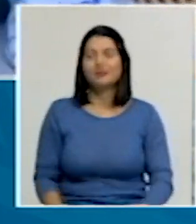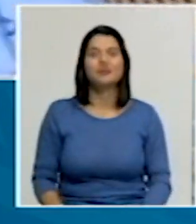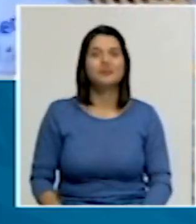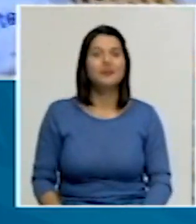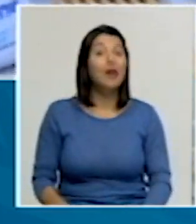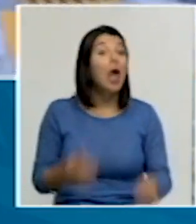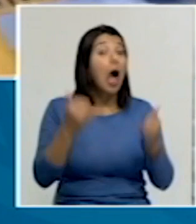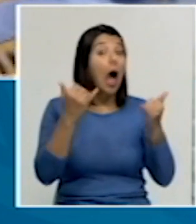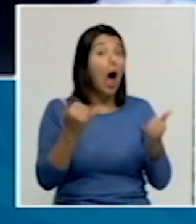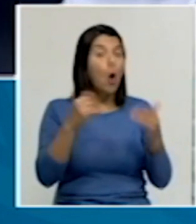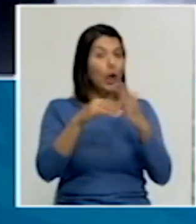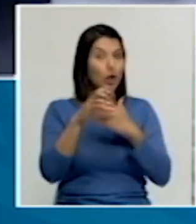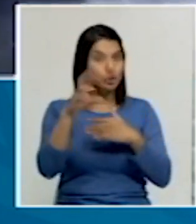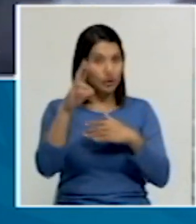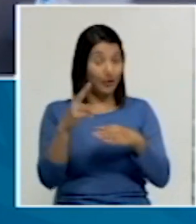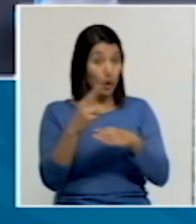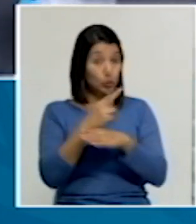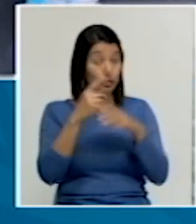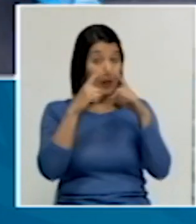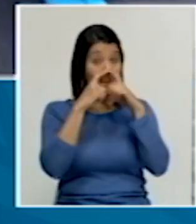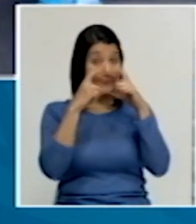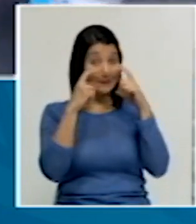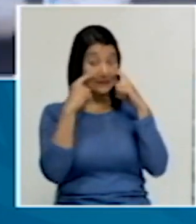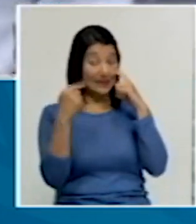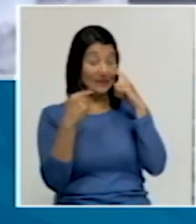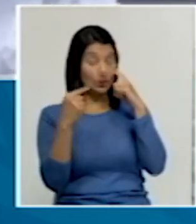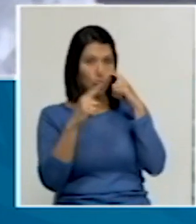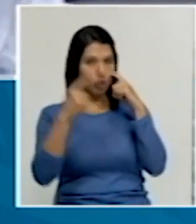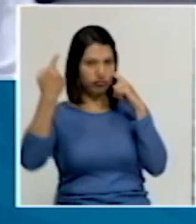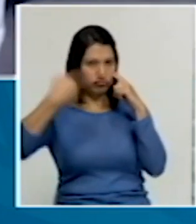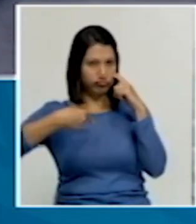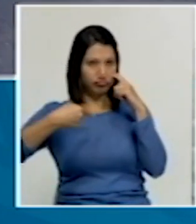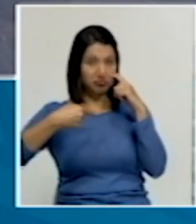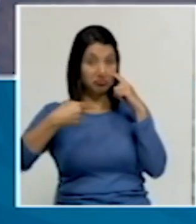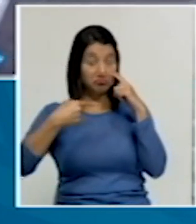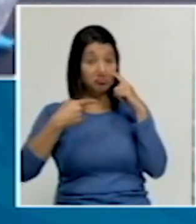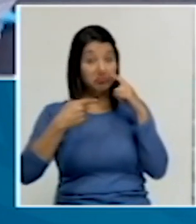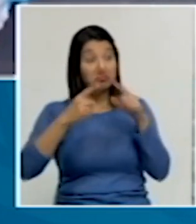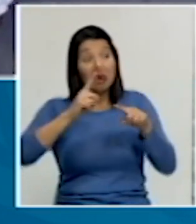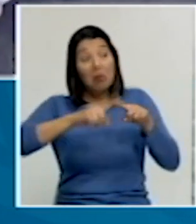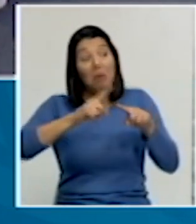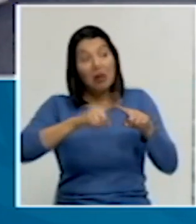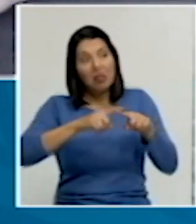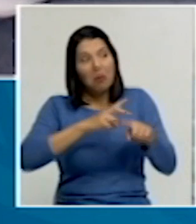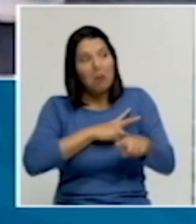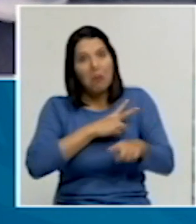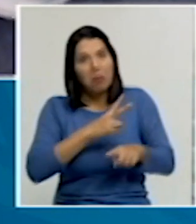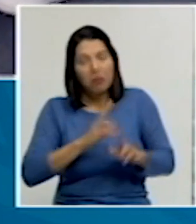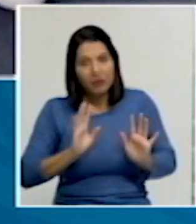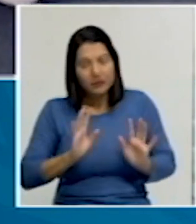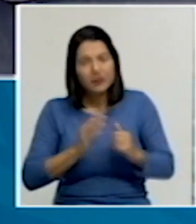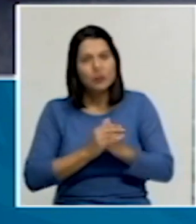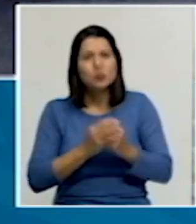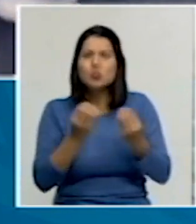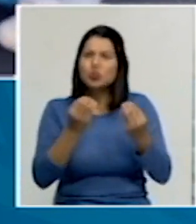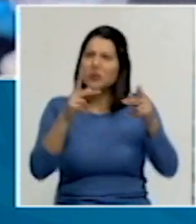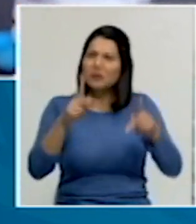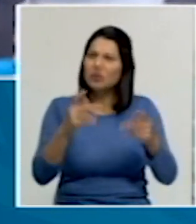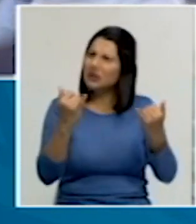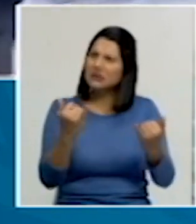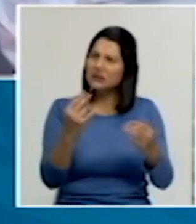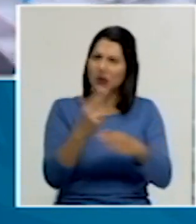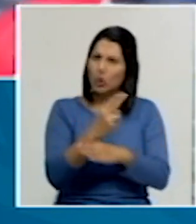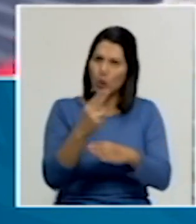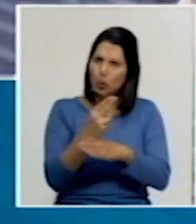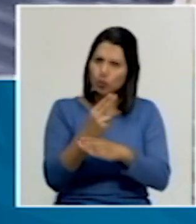Costa Rica el uso de mascarillas es opcional y muchas personas dejaron de usarlas. Incluso en